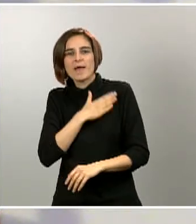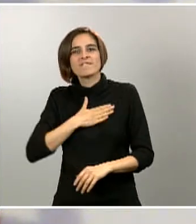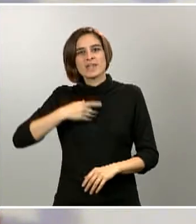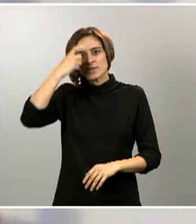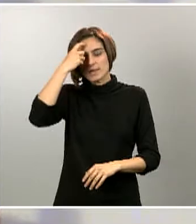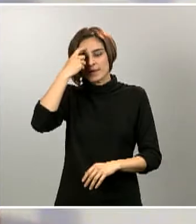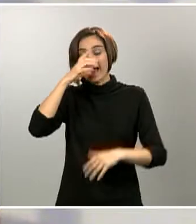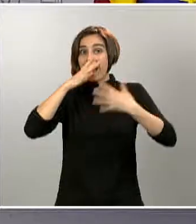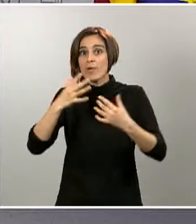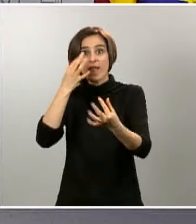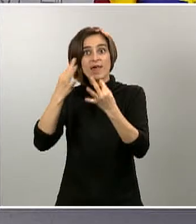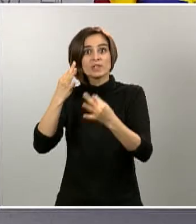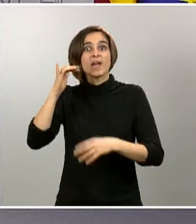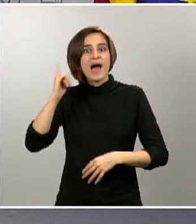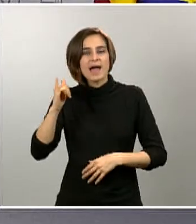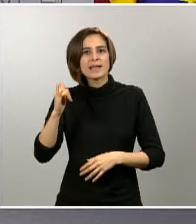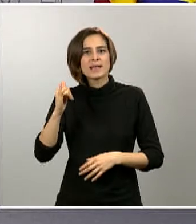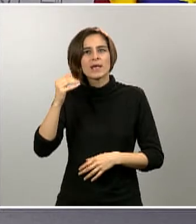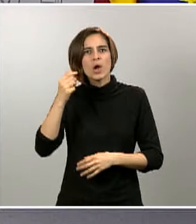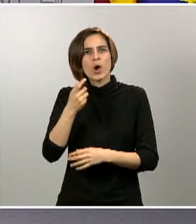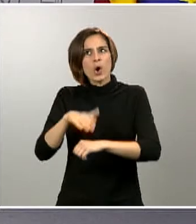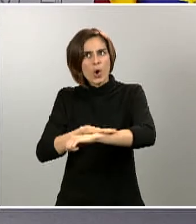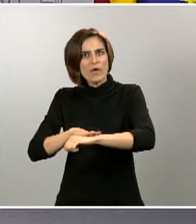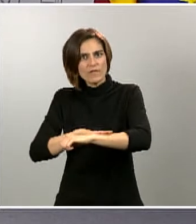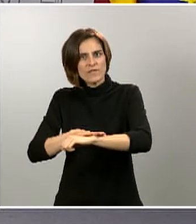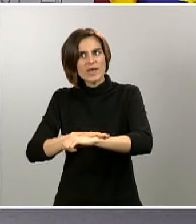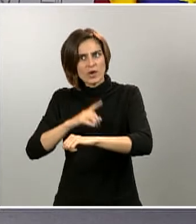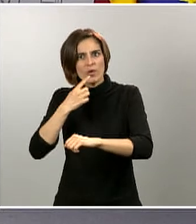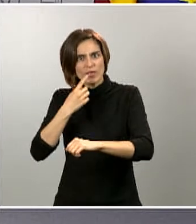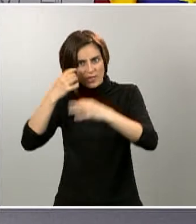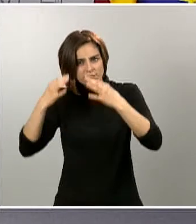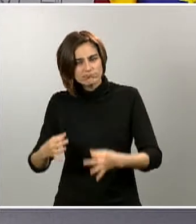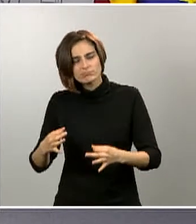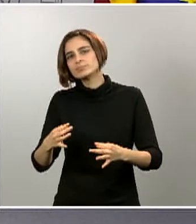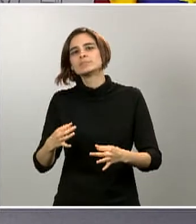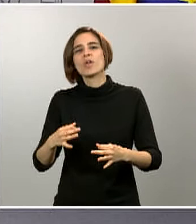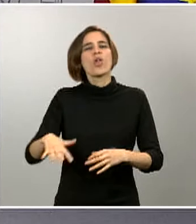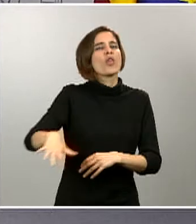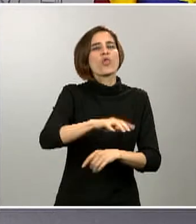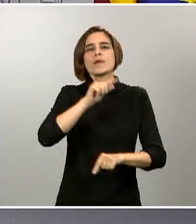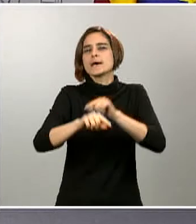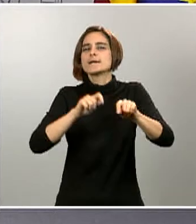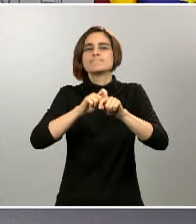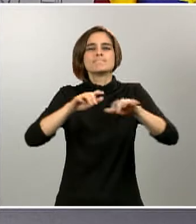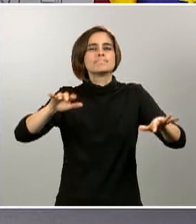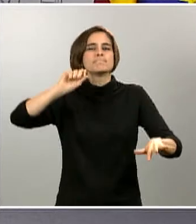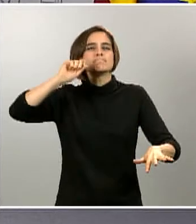¿Se confirmarían las residencias como el mayor foco de contagio del coronavirus en España? ¿Qué comunidades autónomas no les han